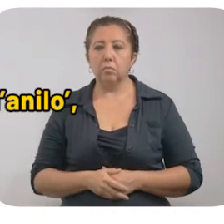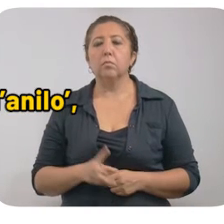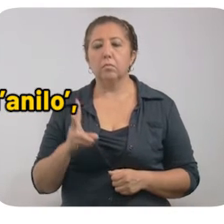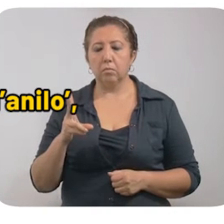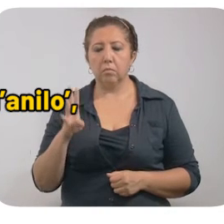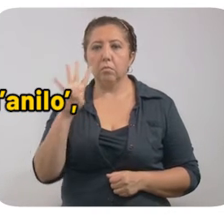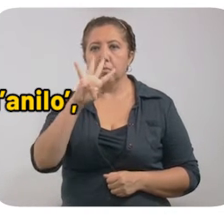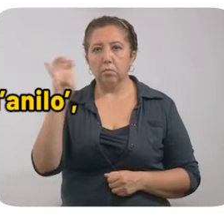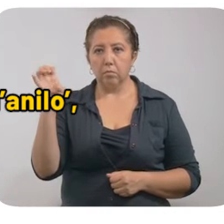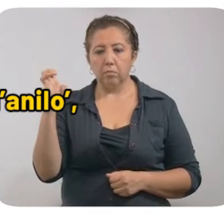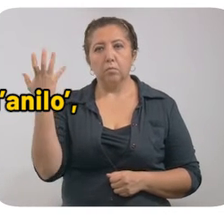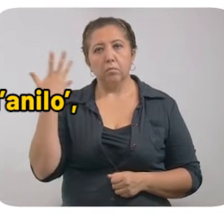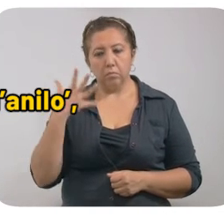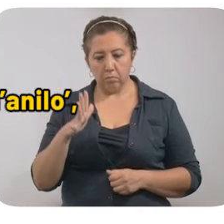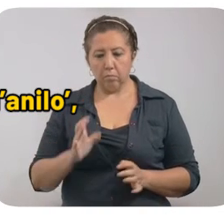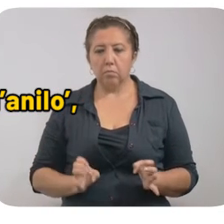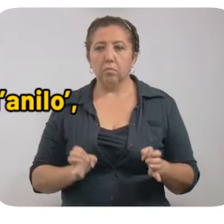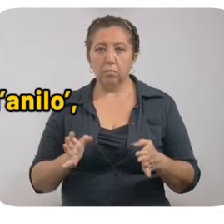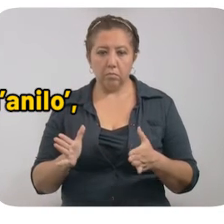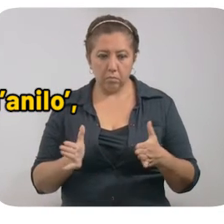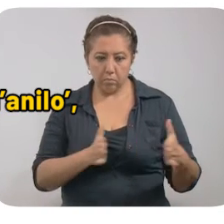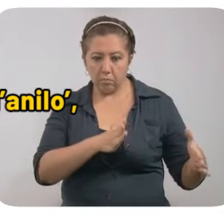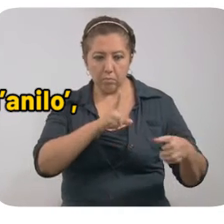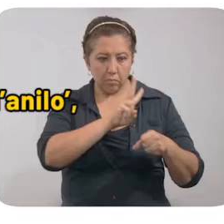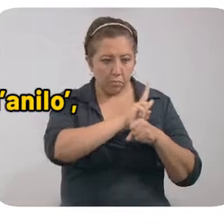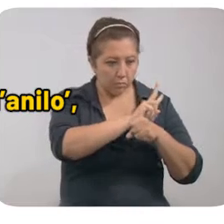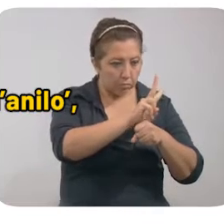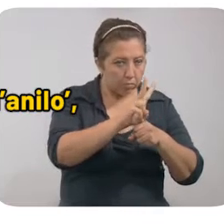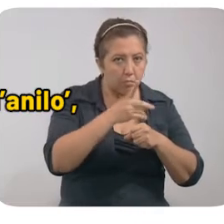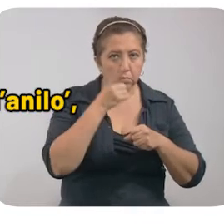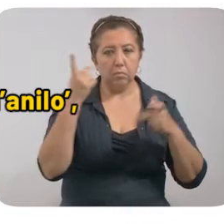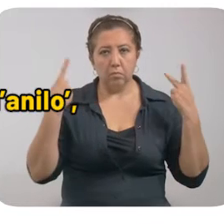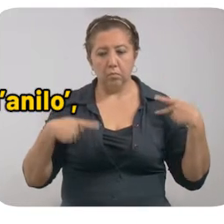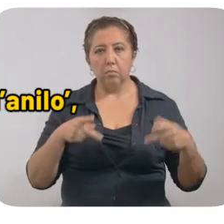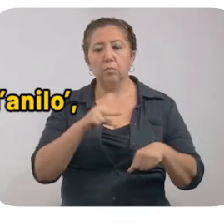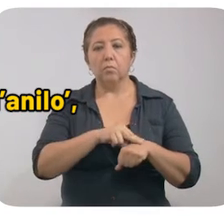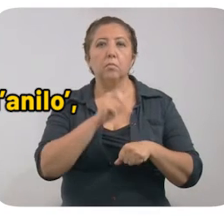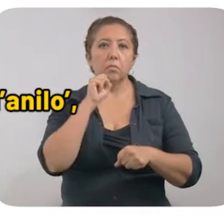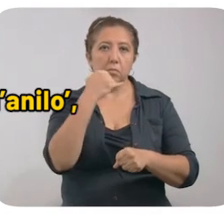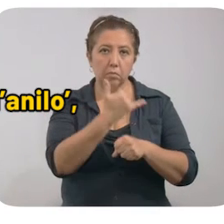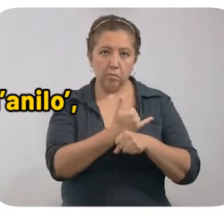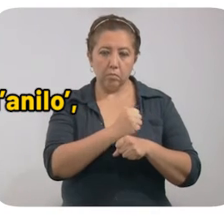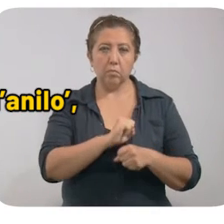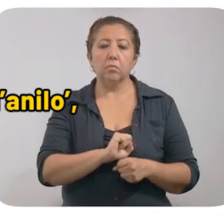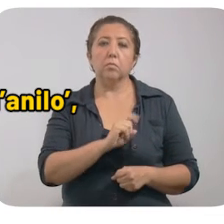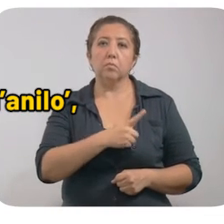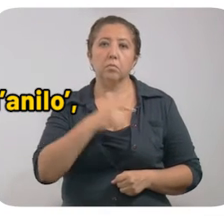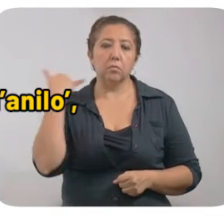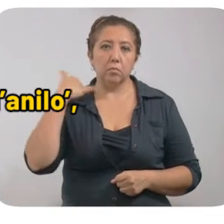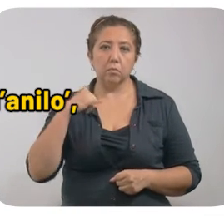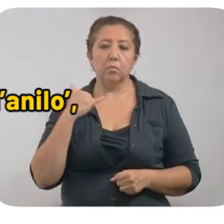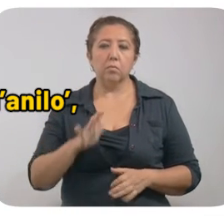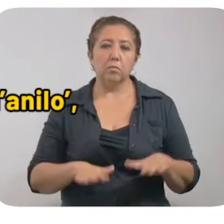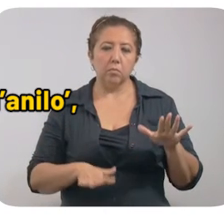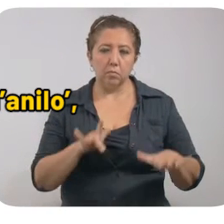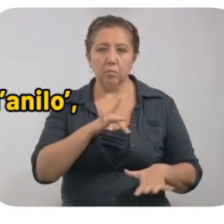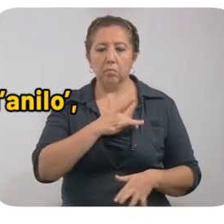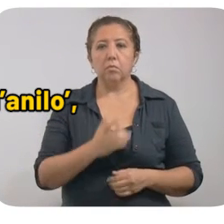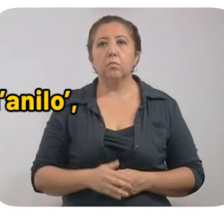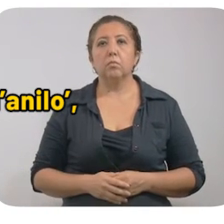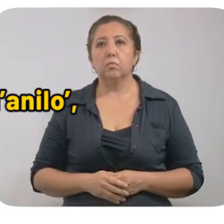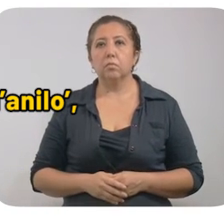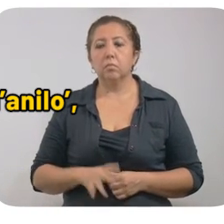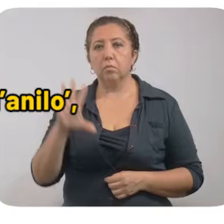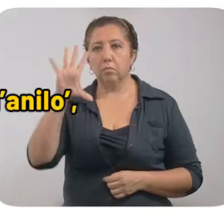coronavirus. También 410 están estables, aislados y monitoreados constantemente por personal médico de la Secretaría de Salud de Yucatán,